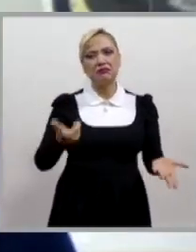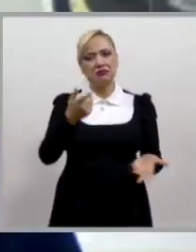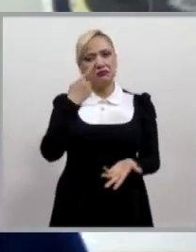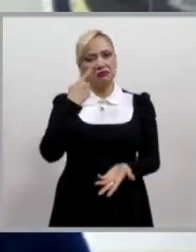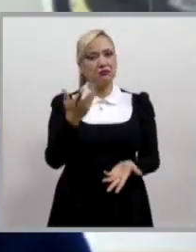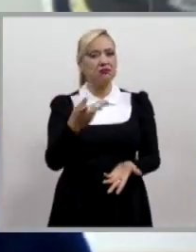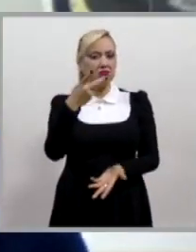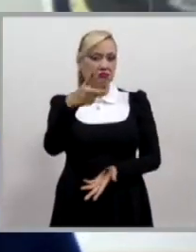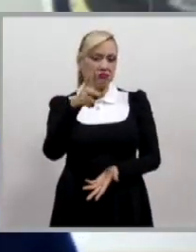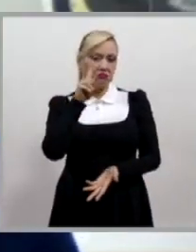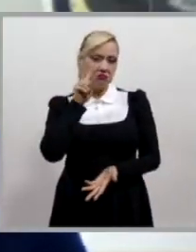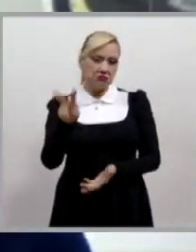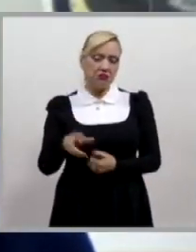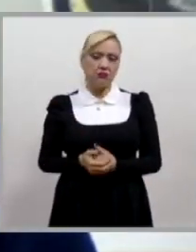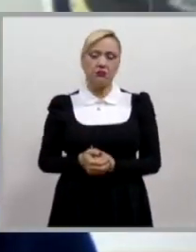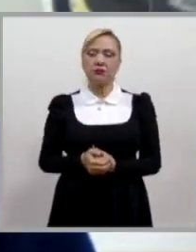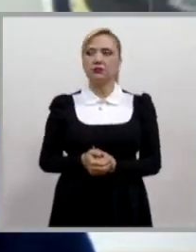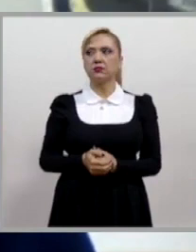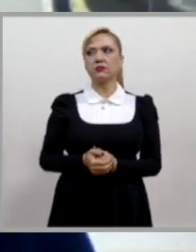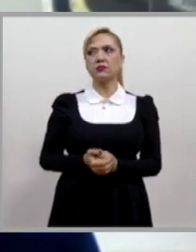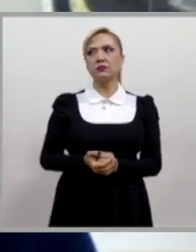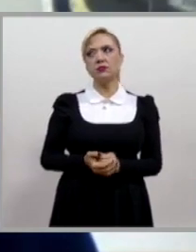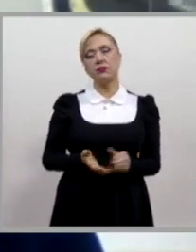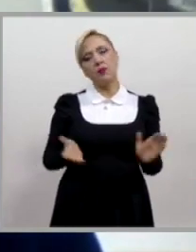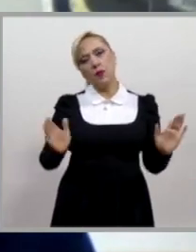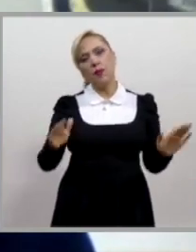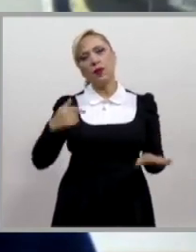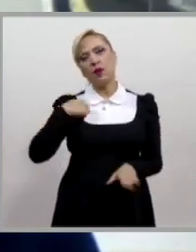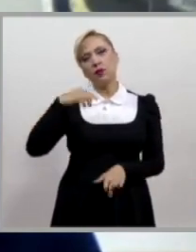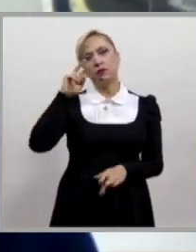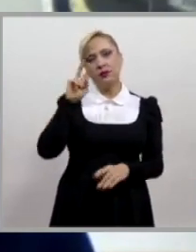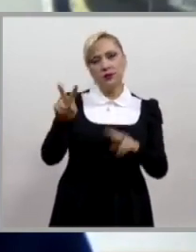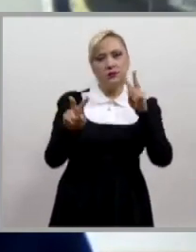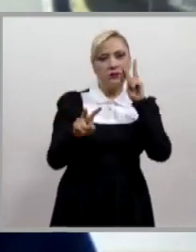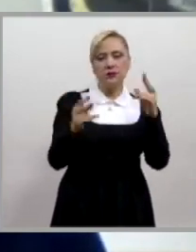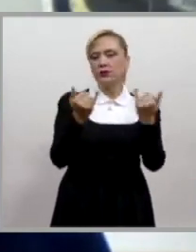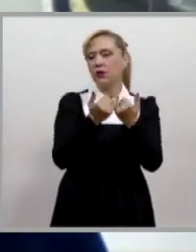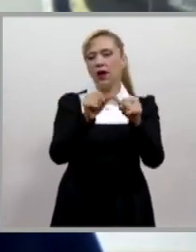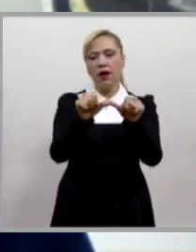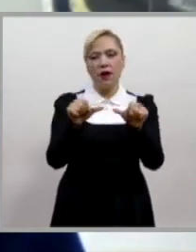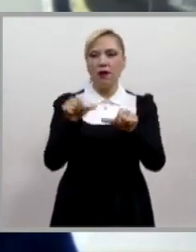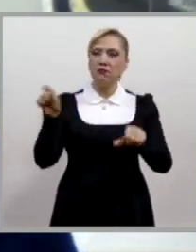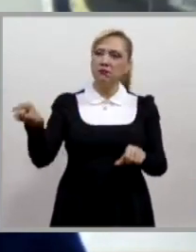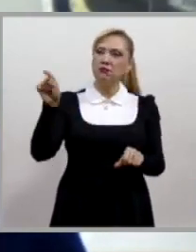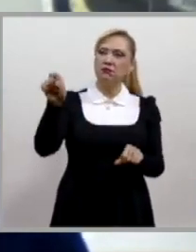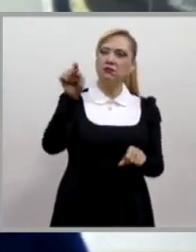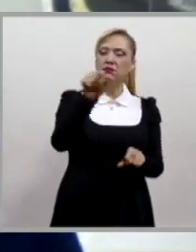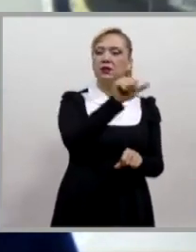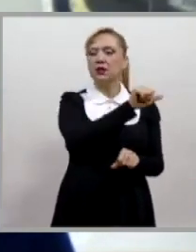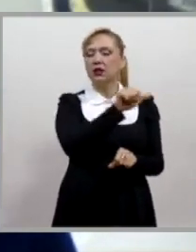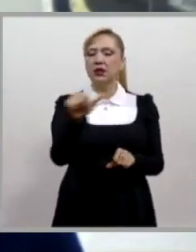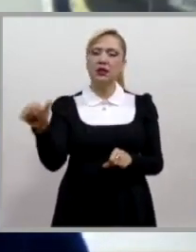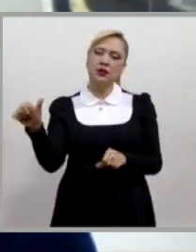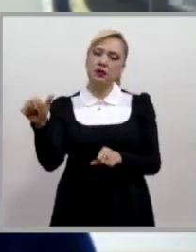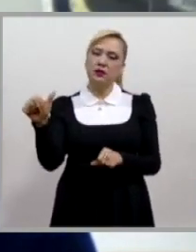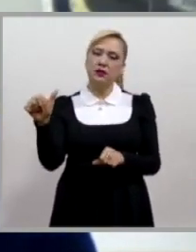Bueno, yo creo que en general como en todas las áreas prácticamente de análisis que se han